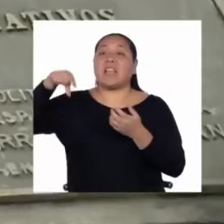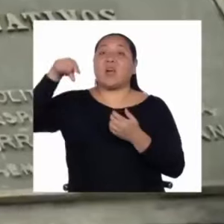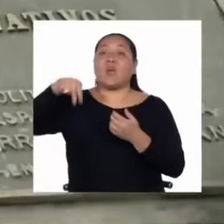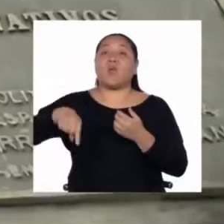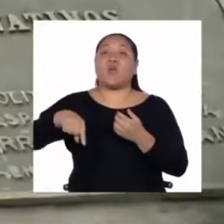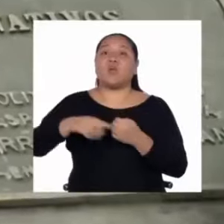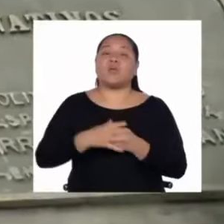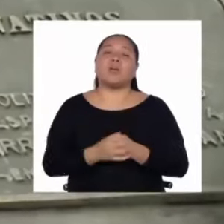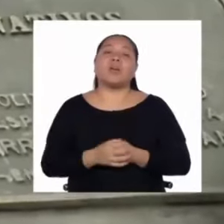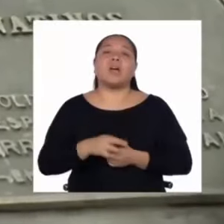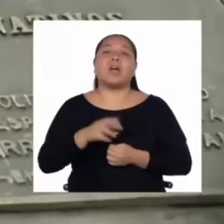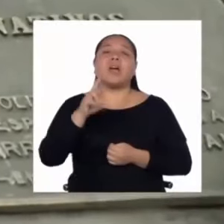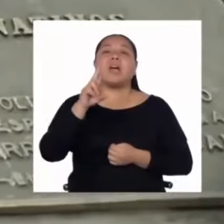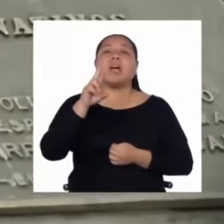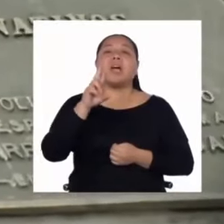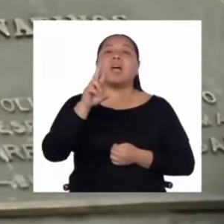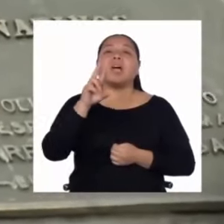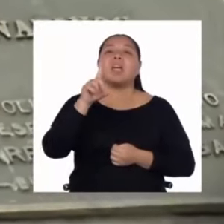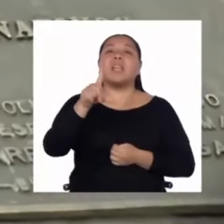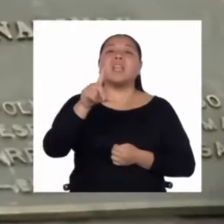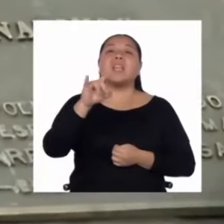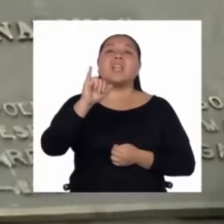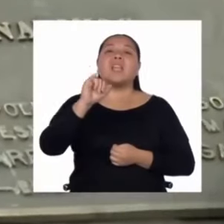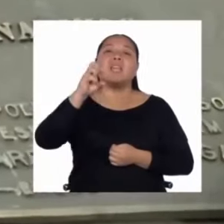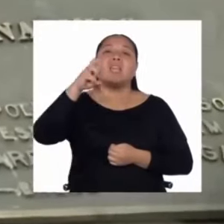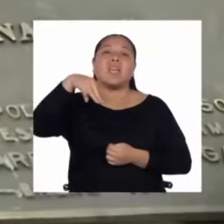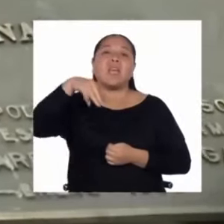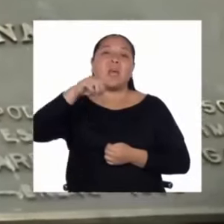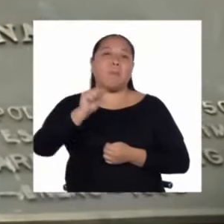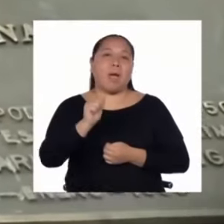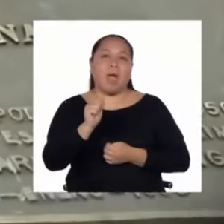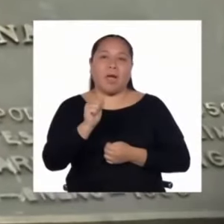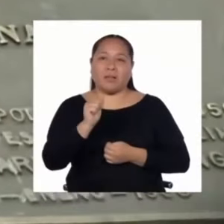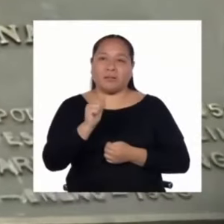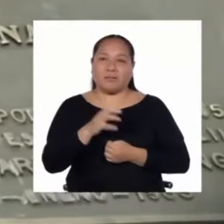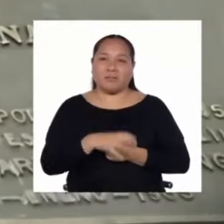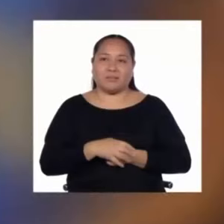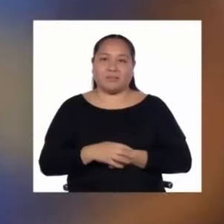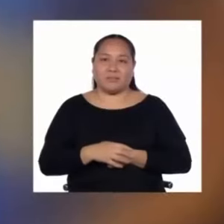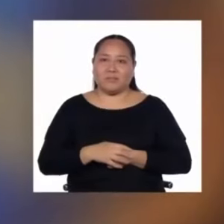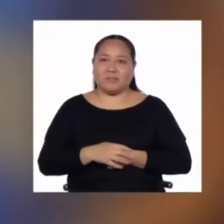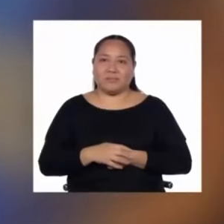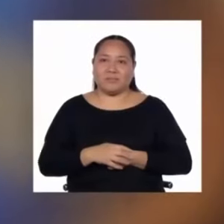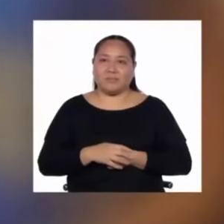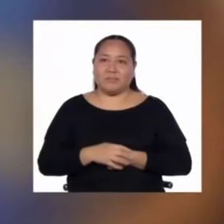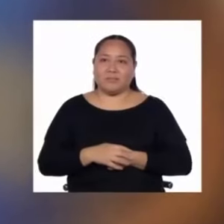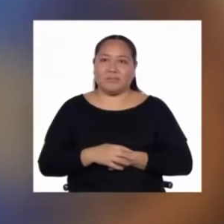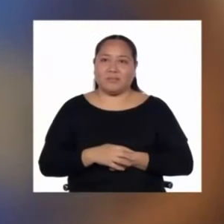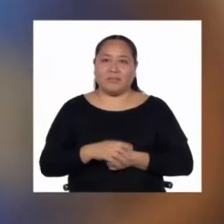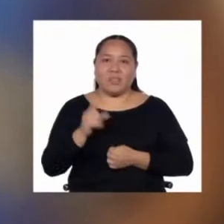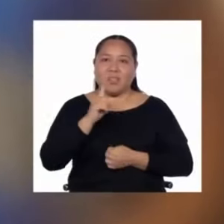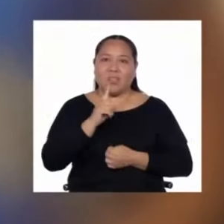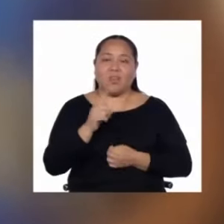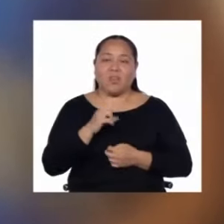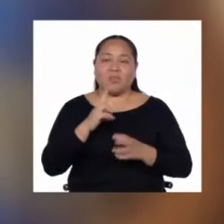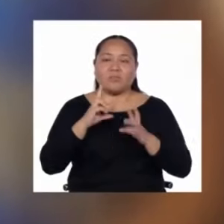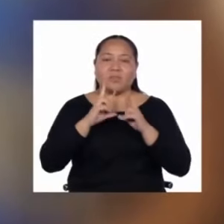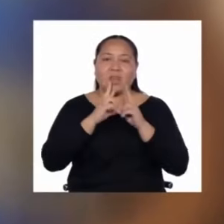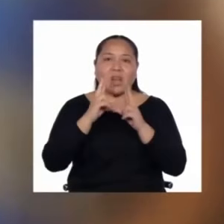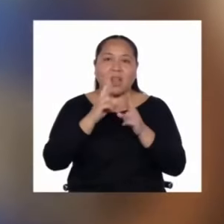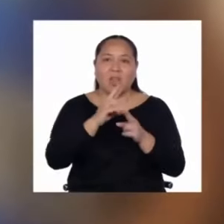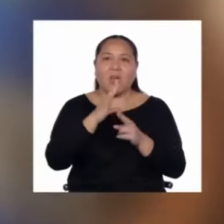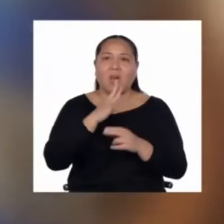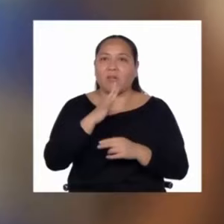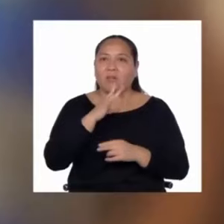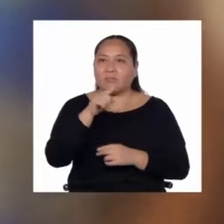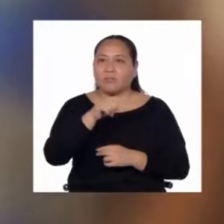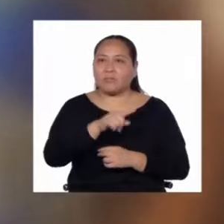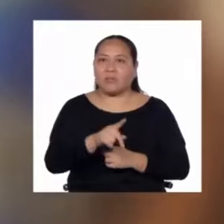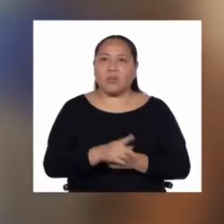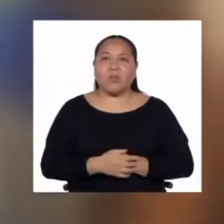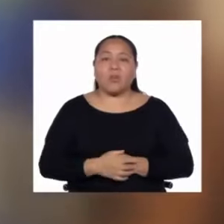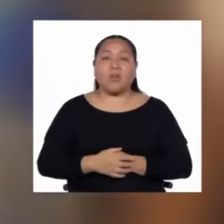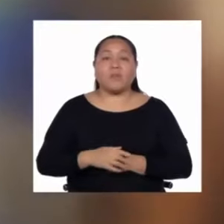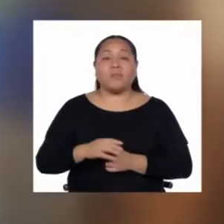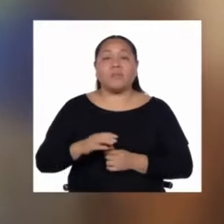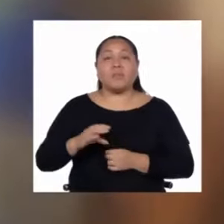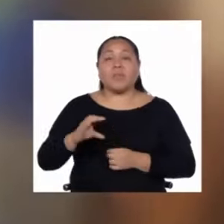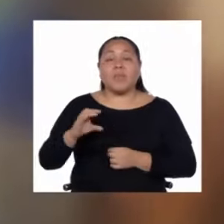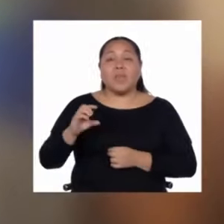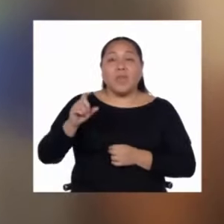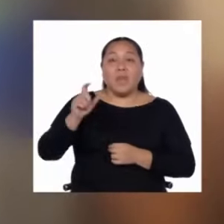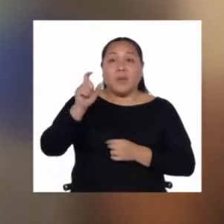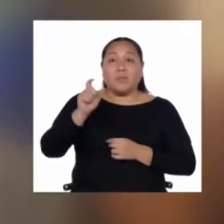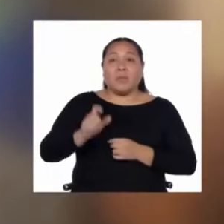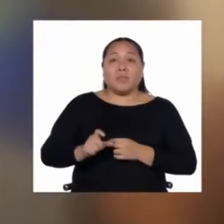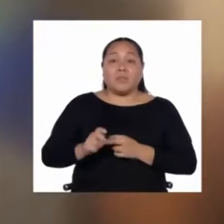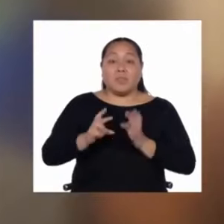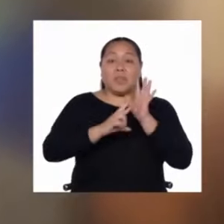la palabra, ¿no?, de Lima, que no es el hablador, de paso se ha dicho, ¿eh? Por eso también, digamos, el cacique limeño,